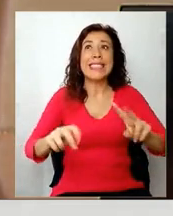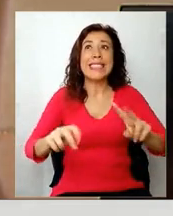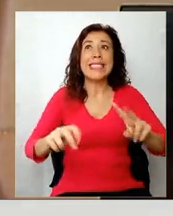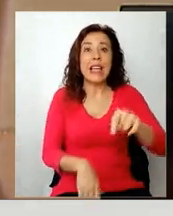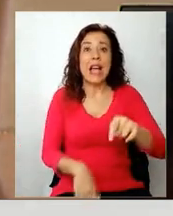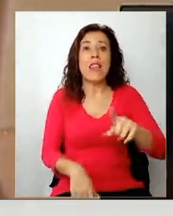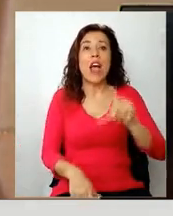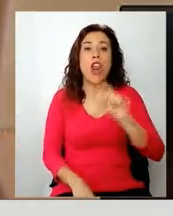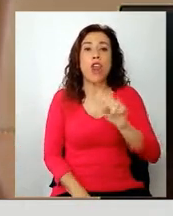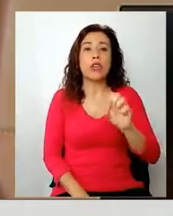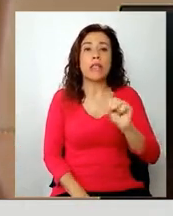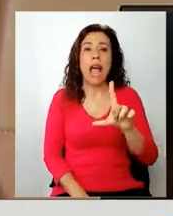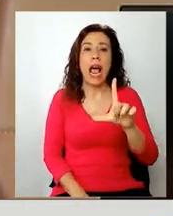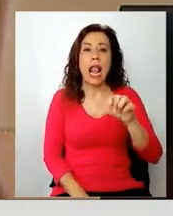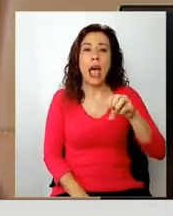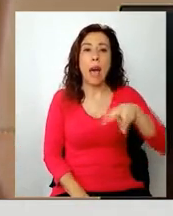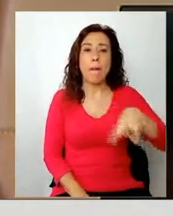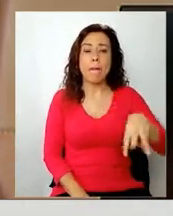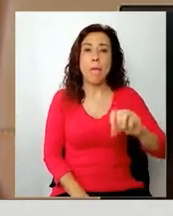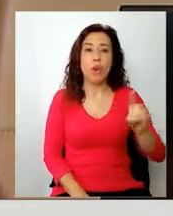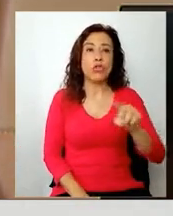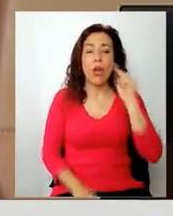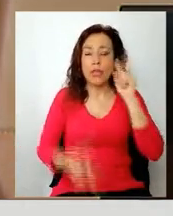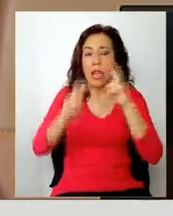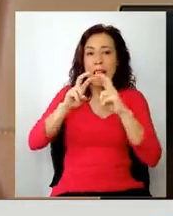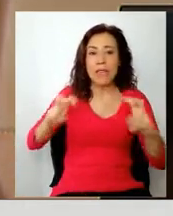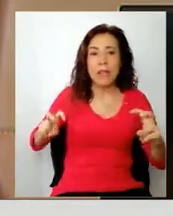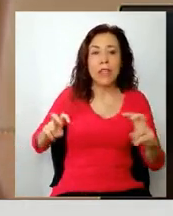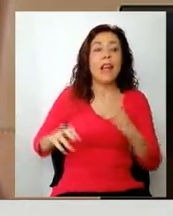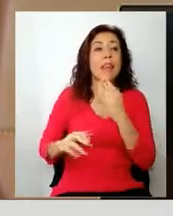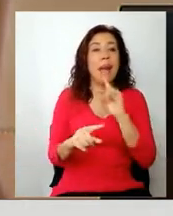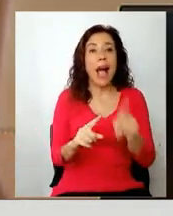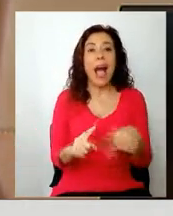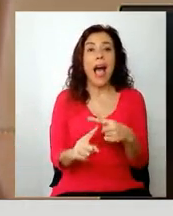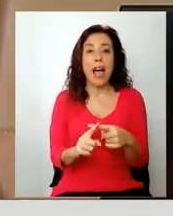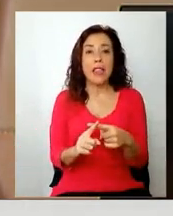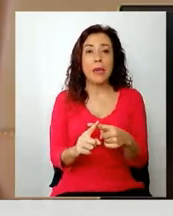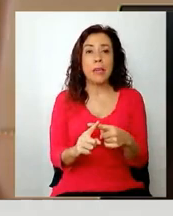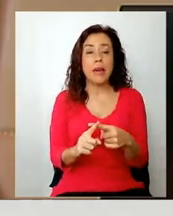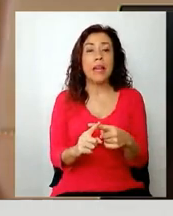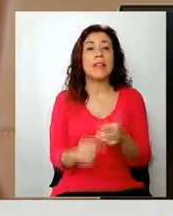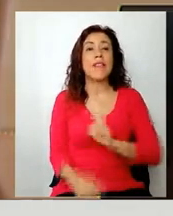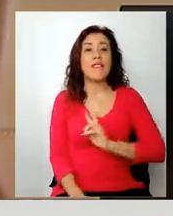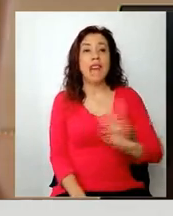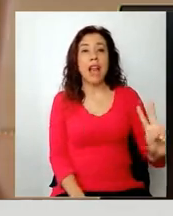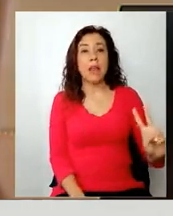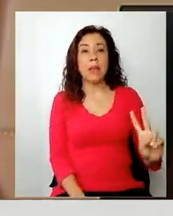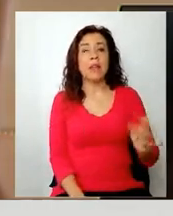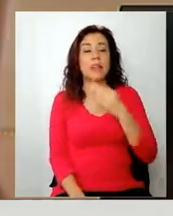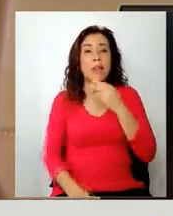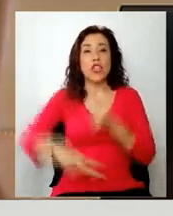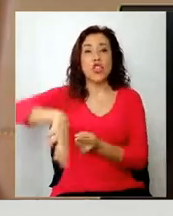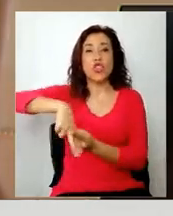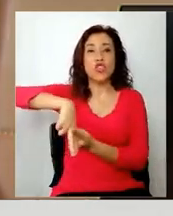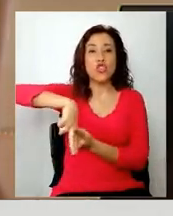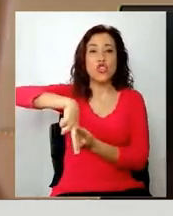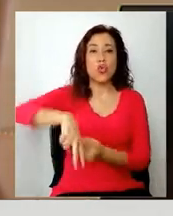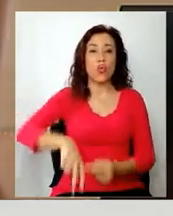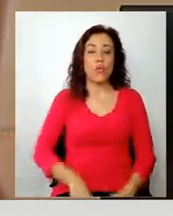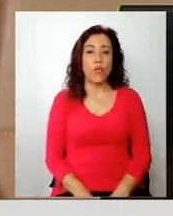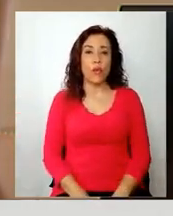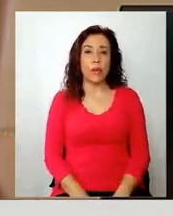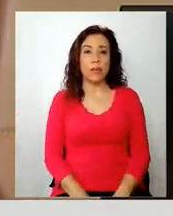lo cual se está investigando y a esto se suma lo ocurrido en Valparaíso y ñuble donde es el mismo